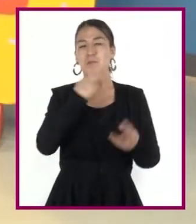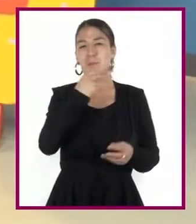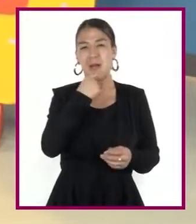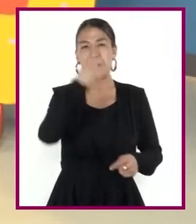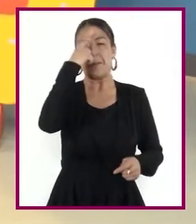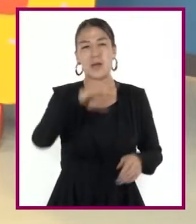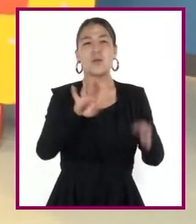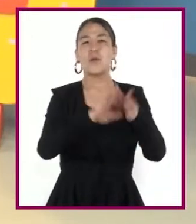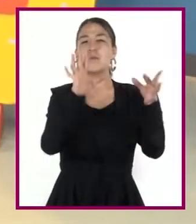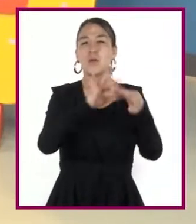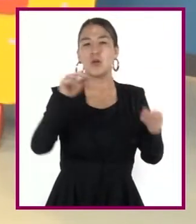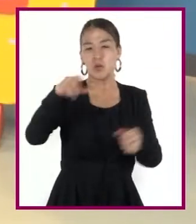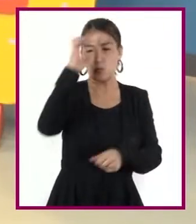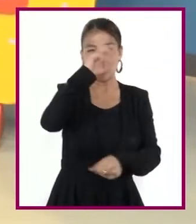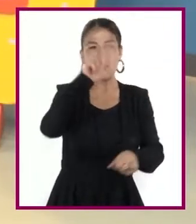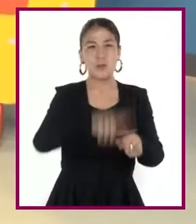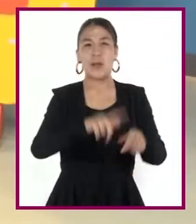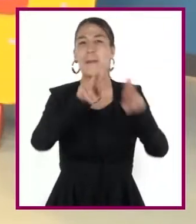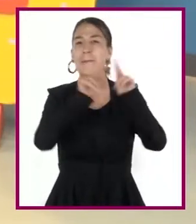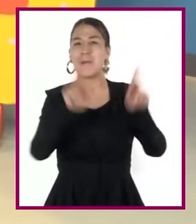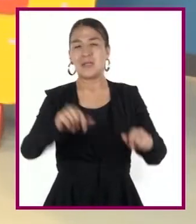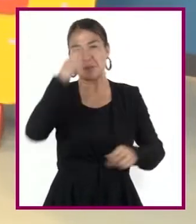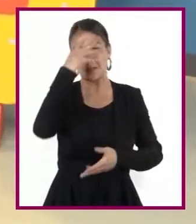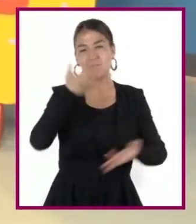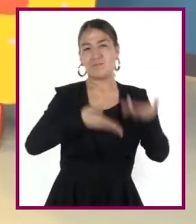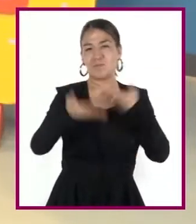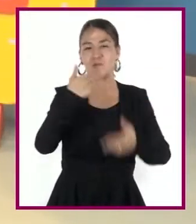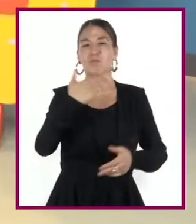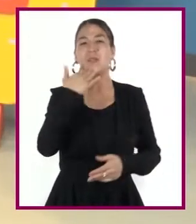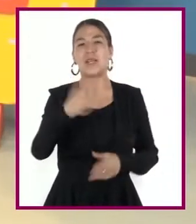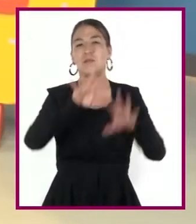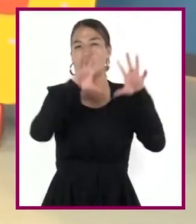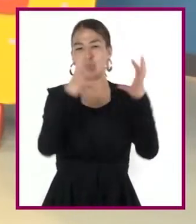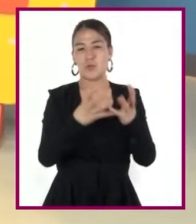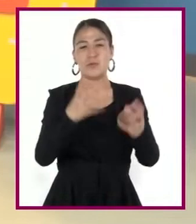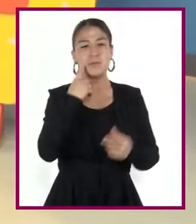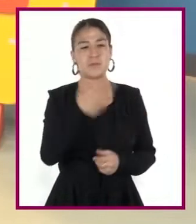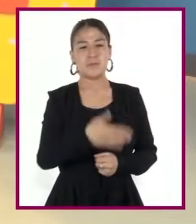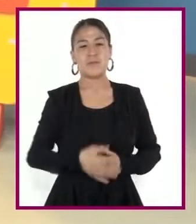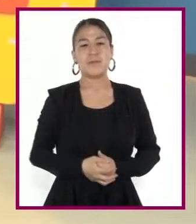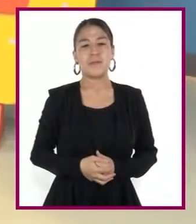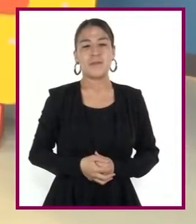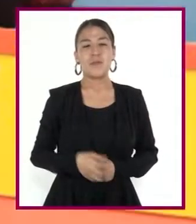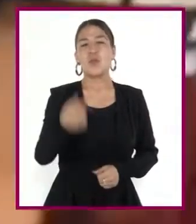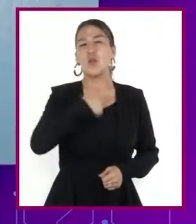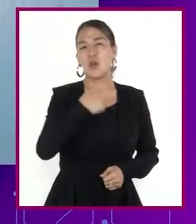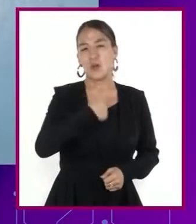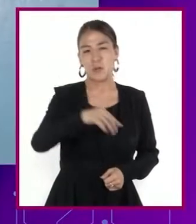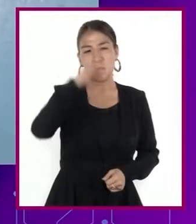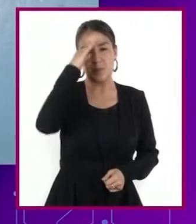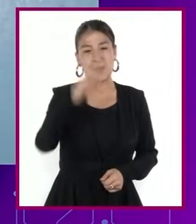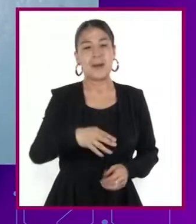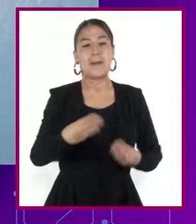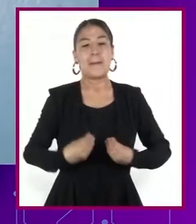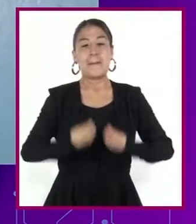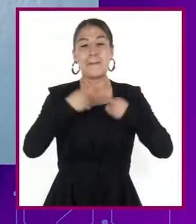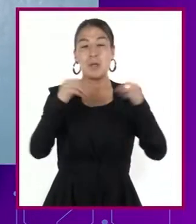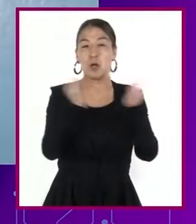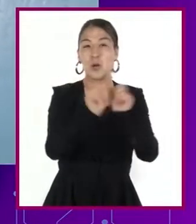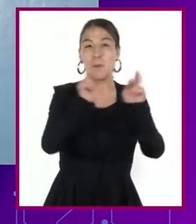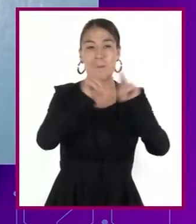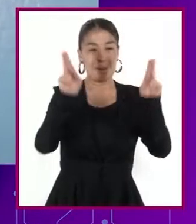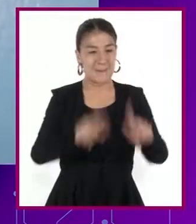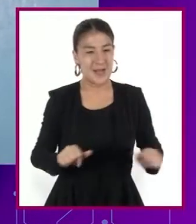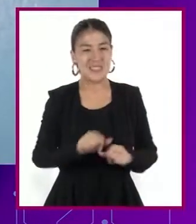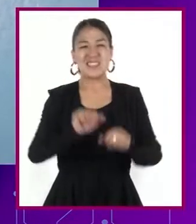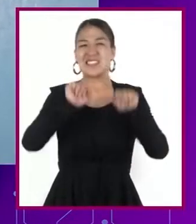de paz como una forma de convivir entre las naciones. Porque considero que vivir pacíficamente y sin